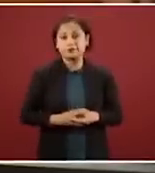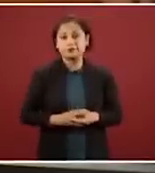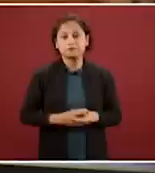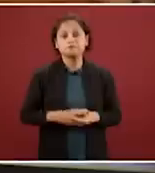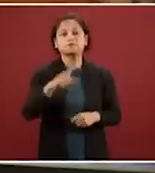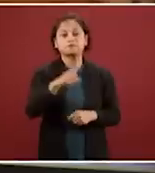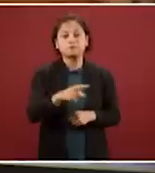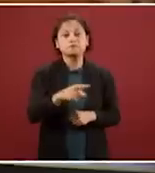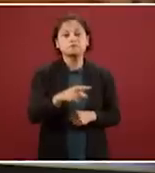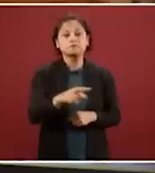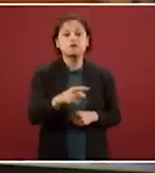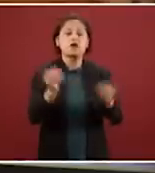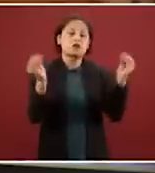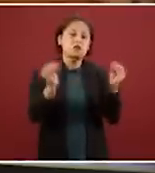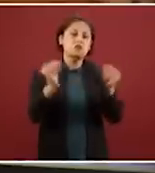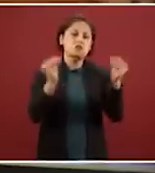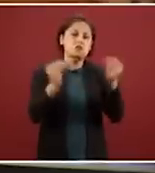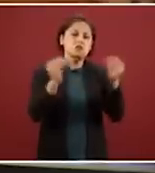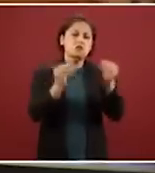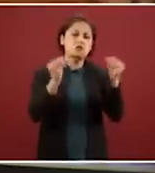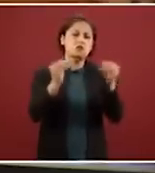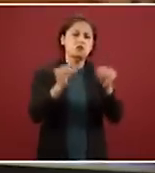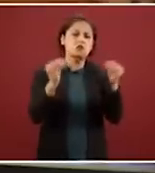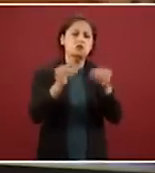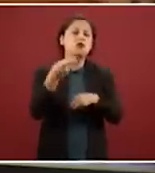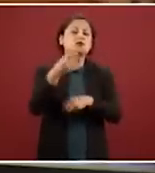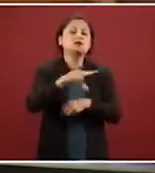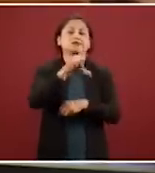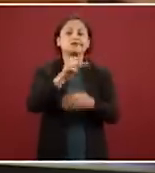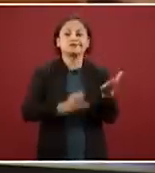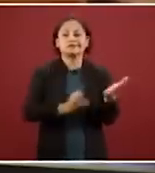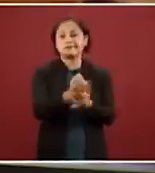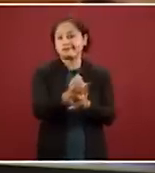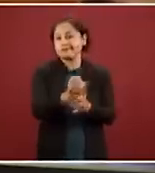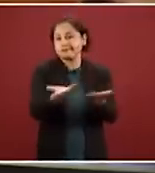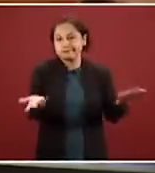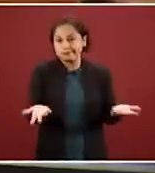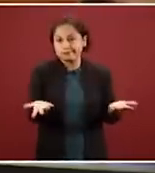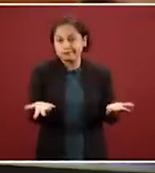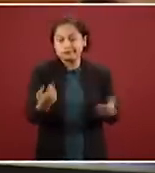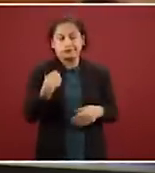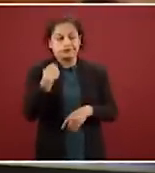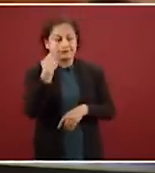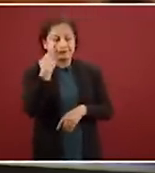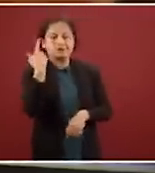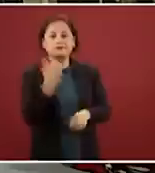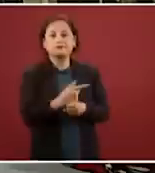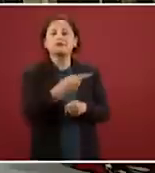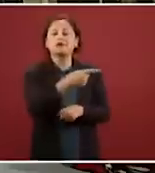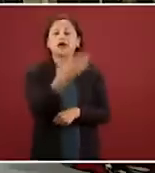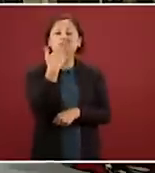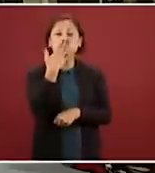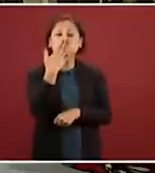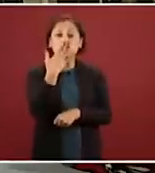a toro pasado, ¿no? Entonces, la situación que se está viendo ahí es el segundo endeudamiento para Sonora. Sonora está entre